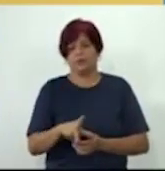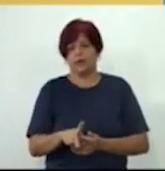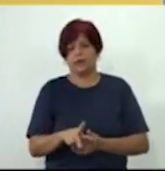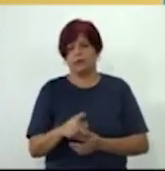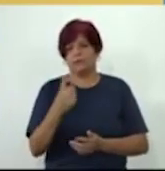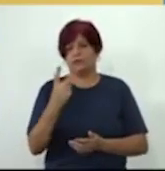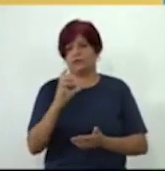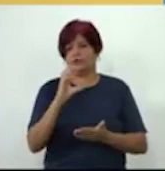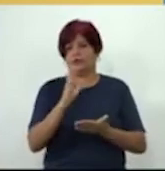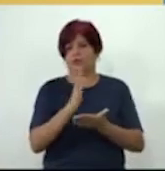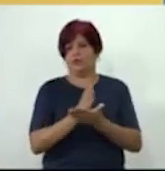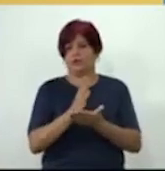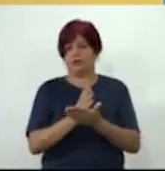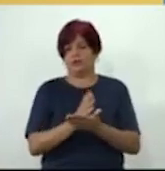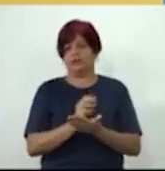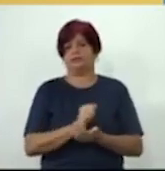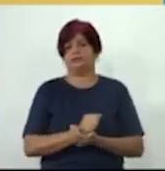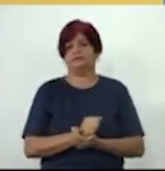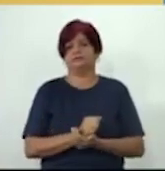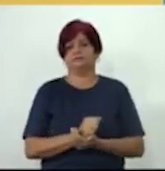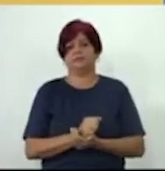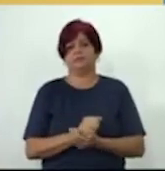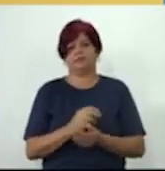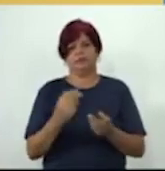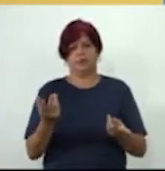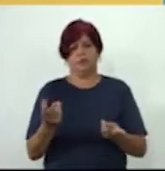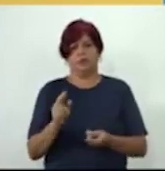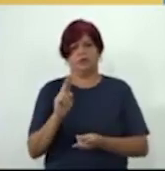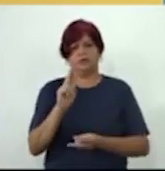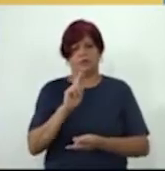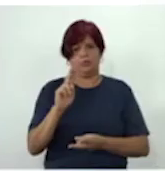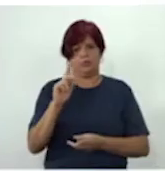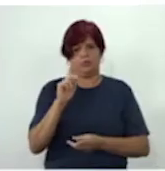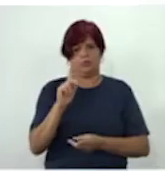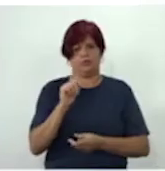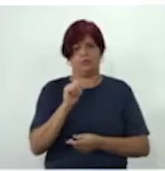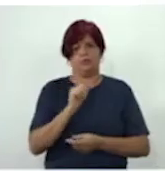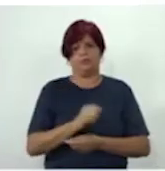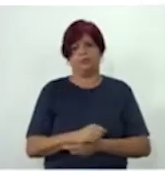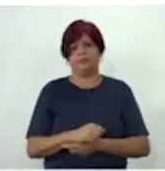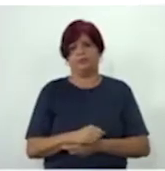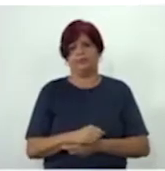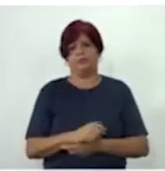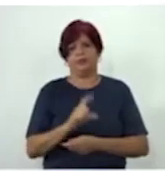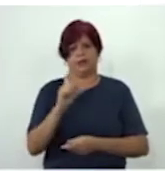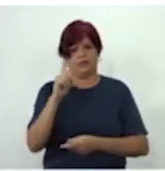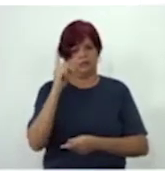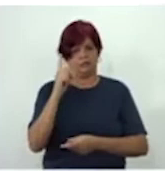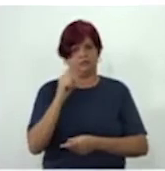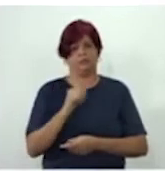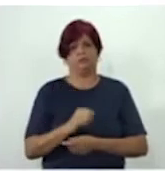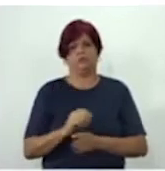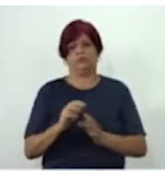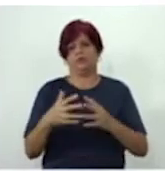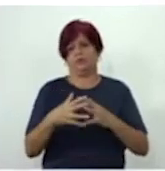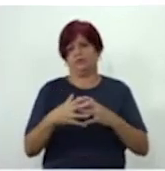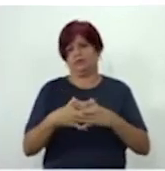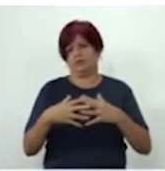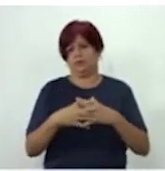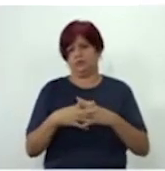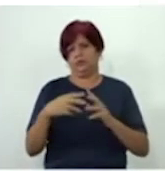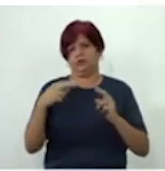clase en específico, de esta clase de la número 1, relacionado con el